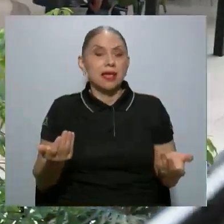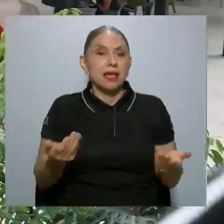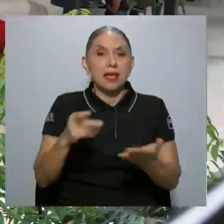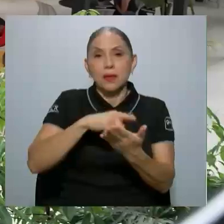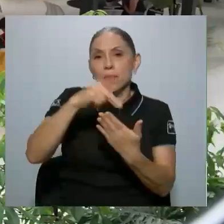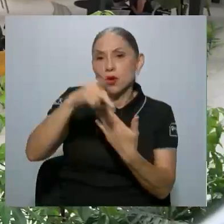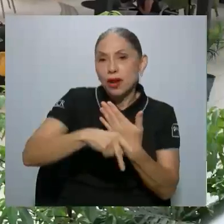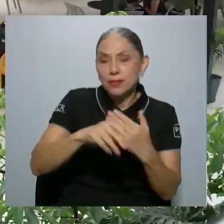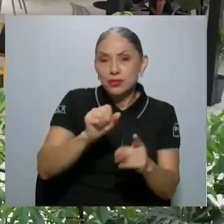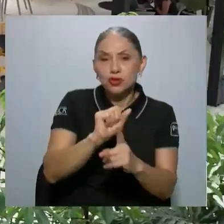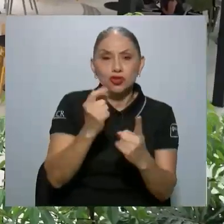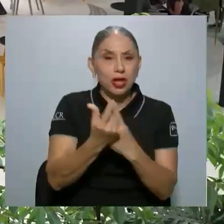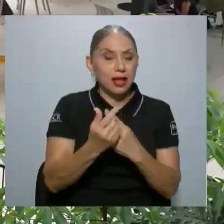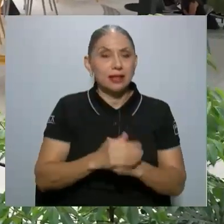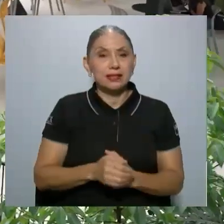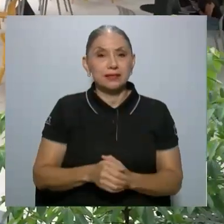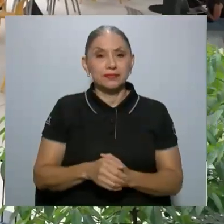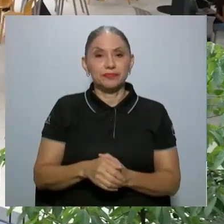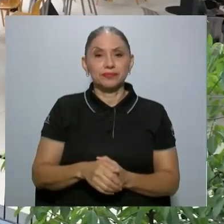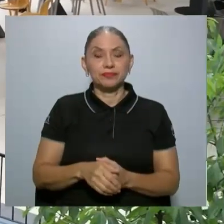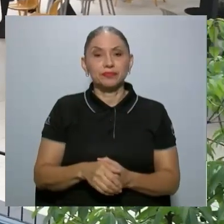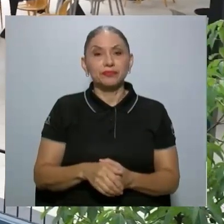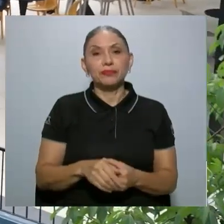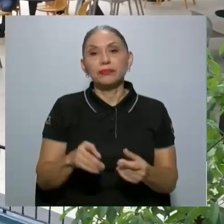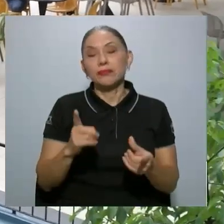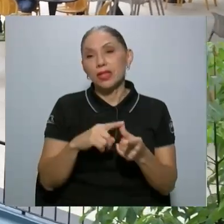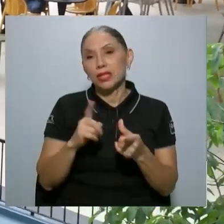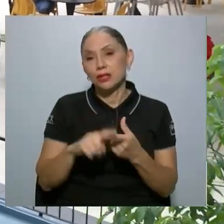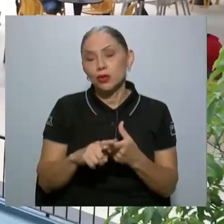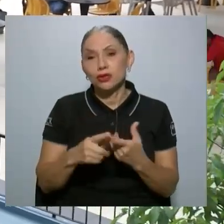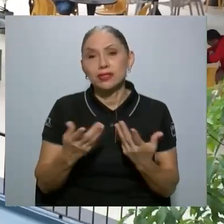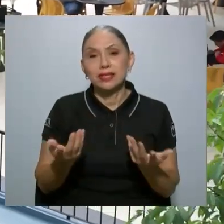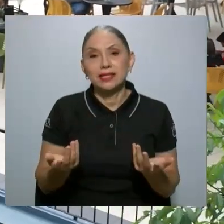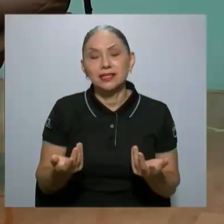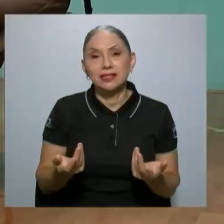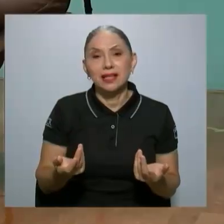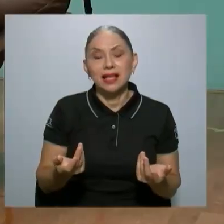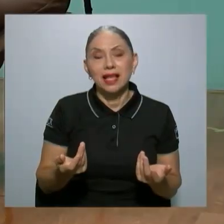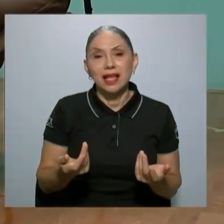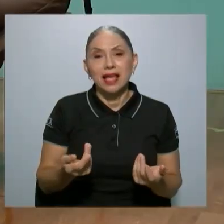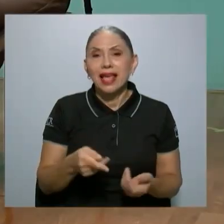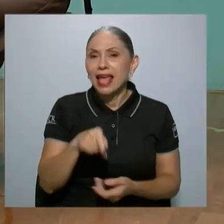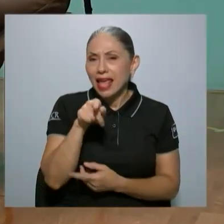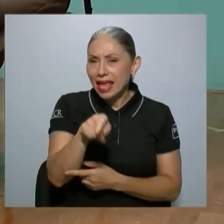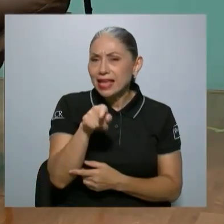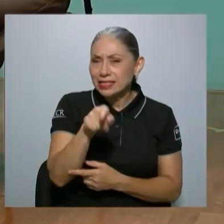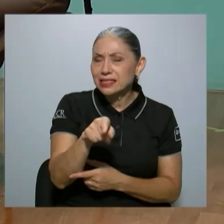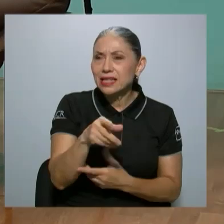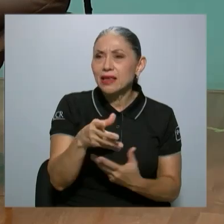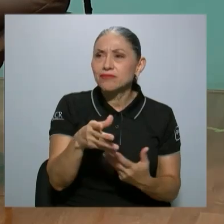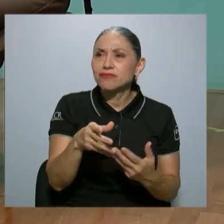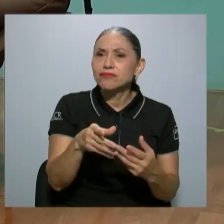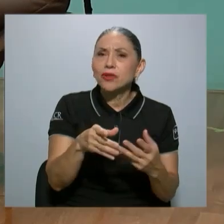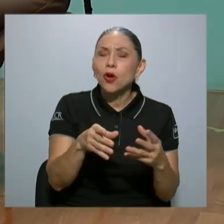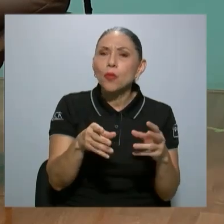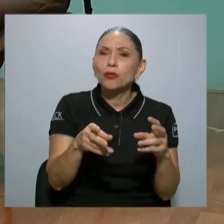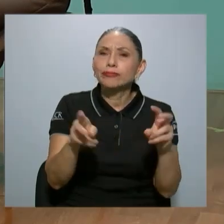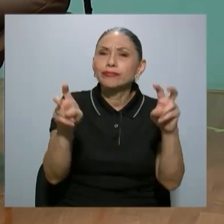programas sociales, y entonces me parece que ese toque multidisciplinario